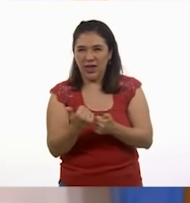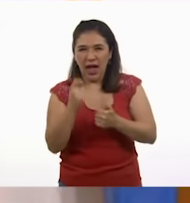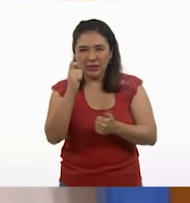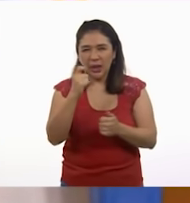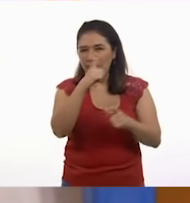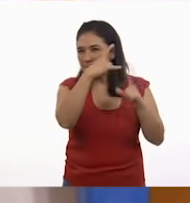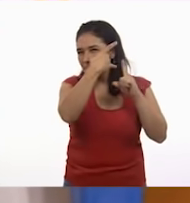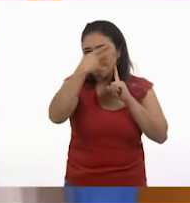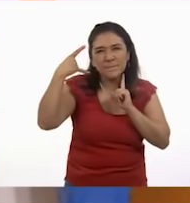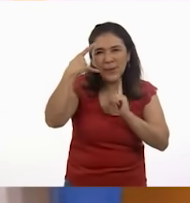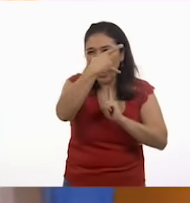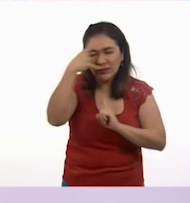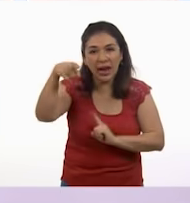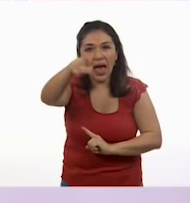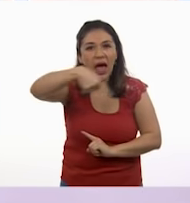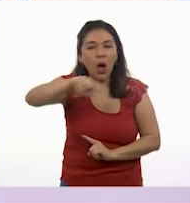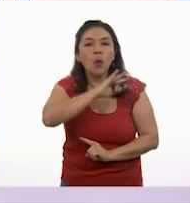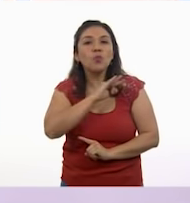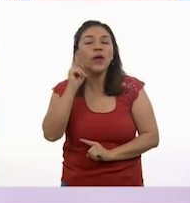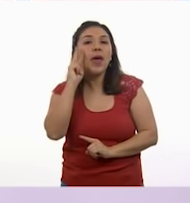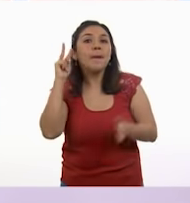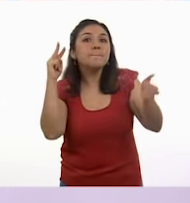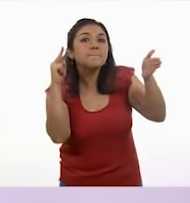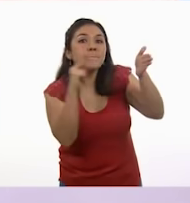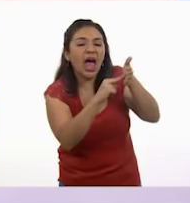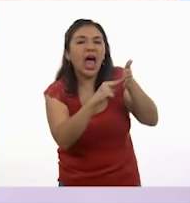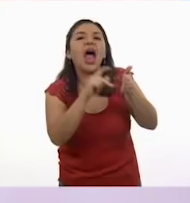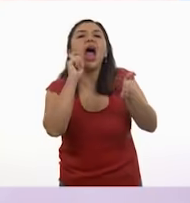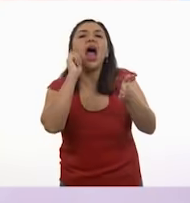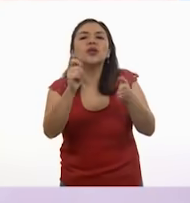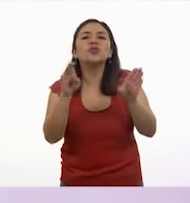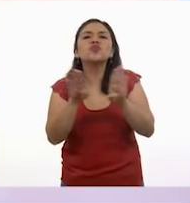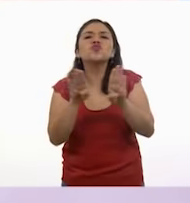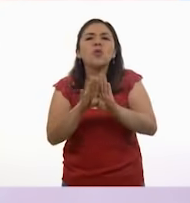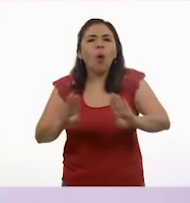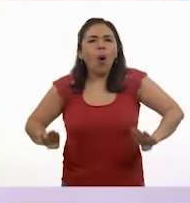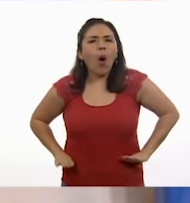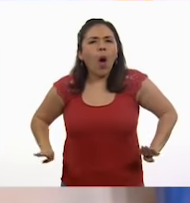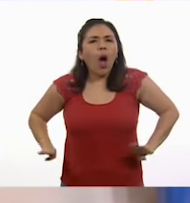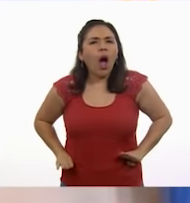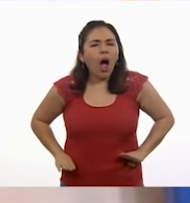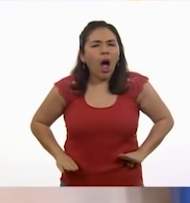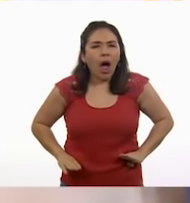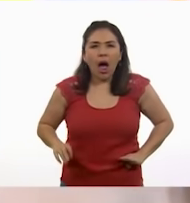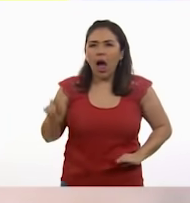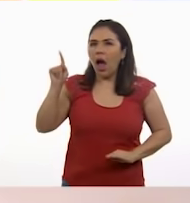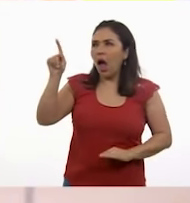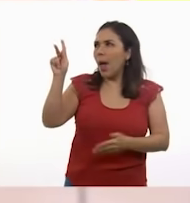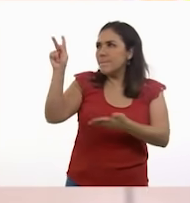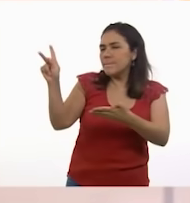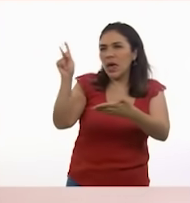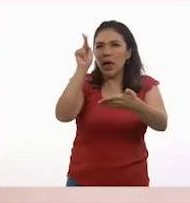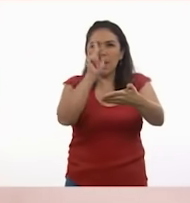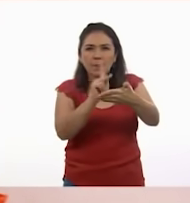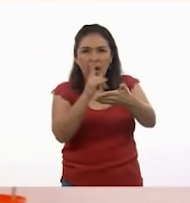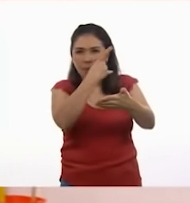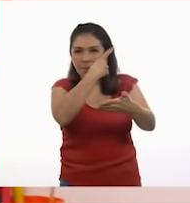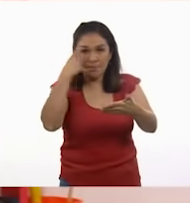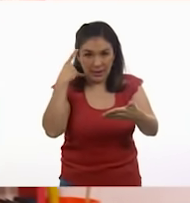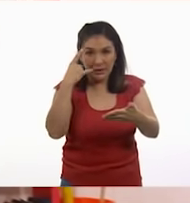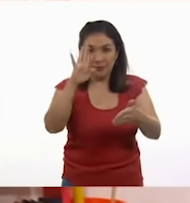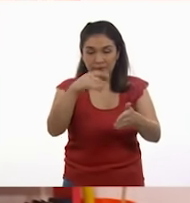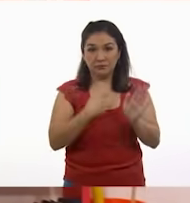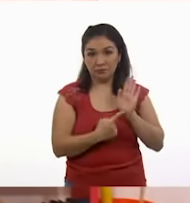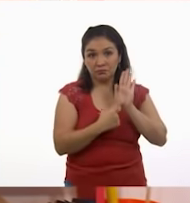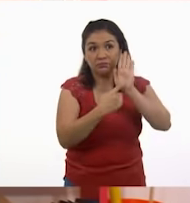bidimensionales para que podamos relacionar estos rasgos con la máscara vamos a ir